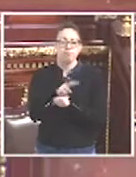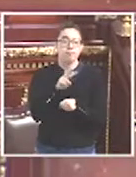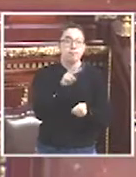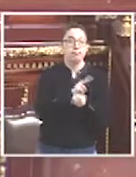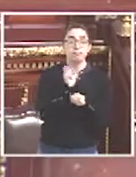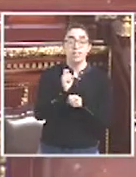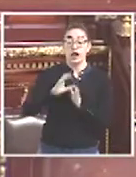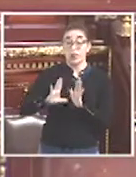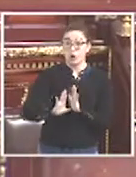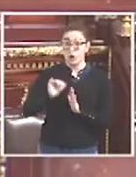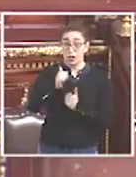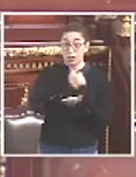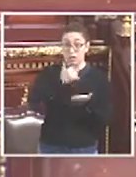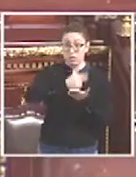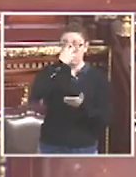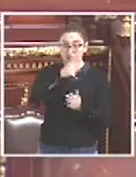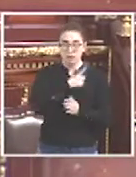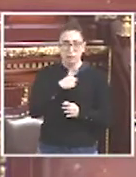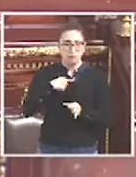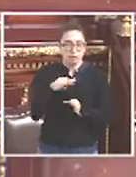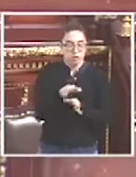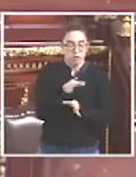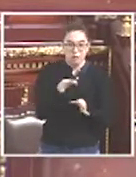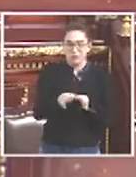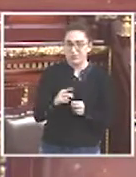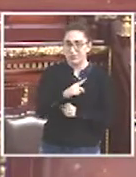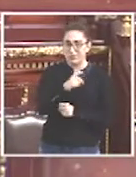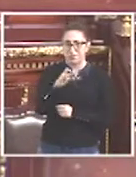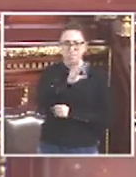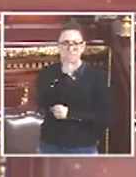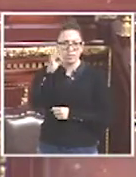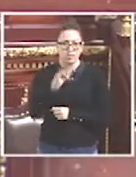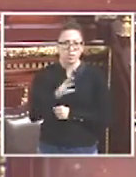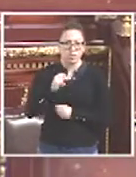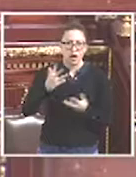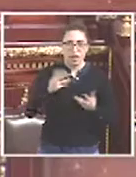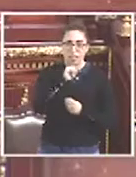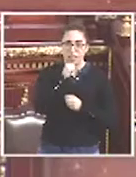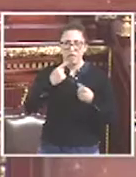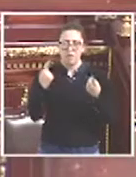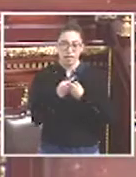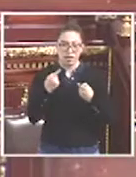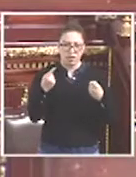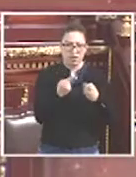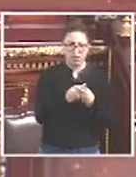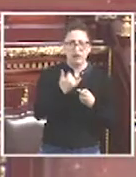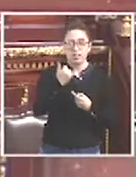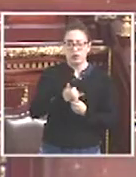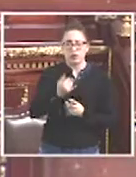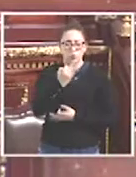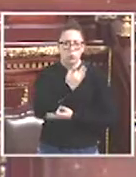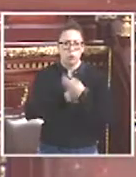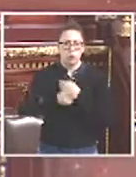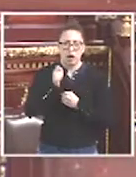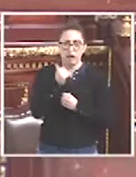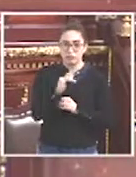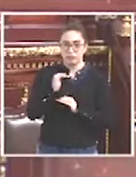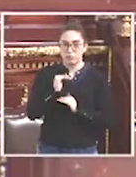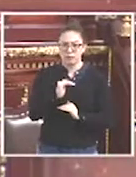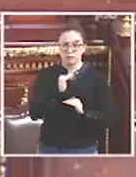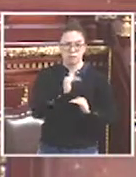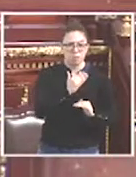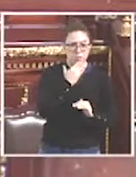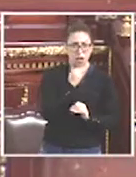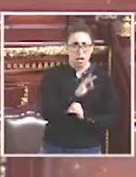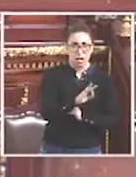Constitución tenga plena y absoluta vigencia, que sin lugar a dudas se convierte